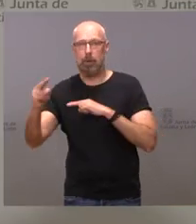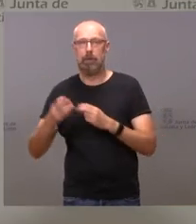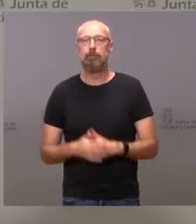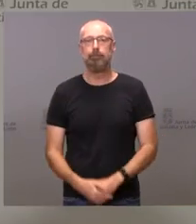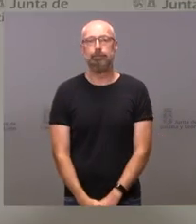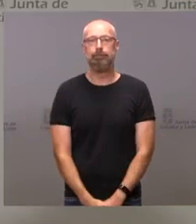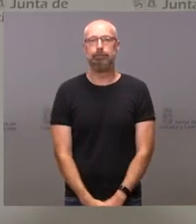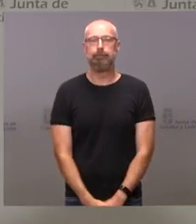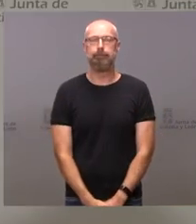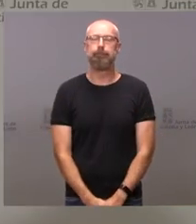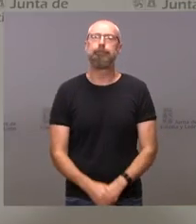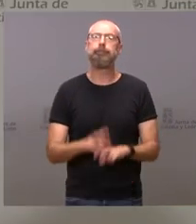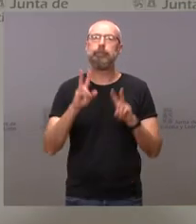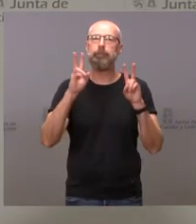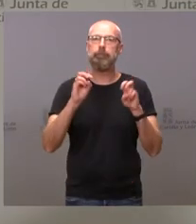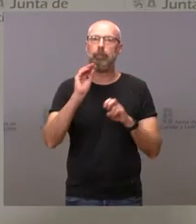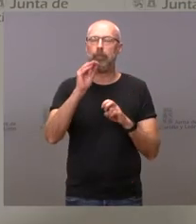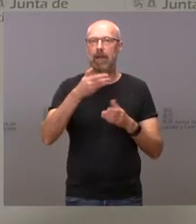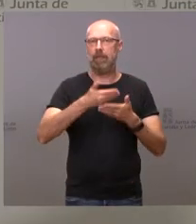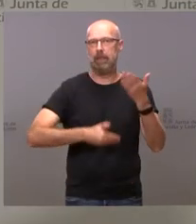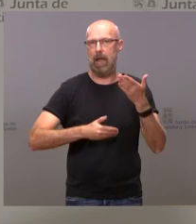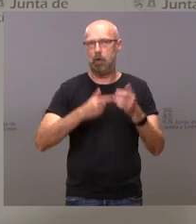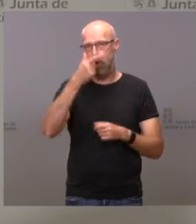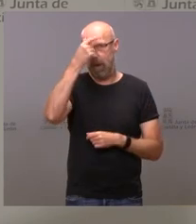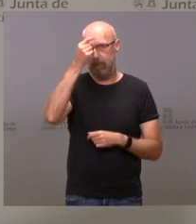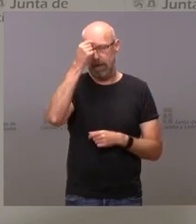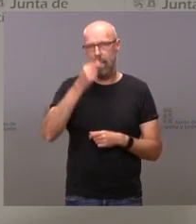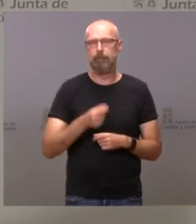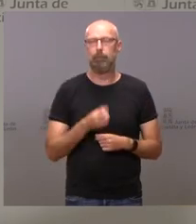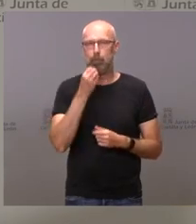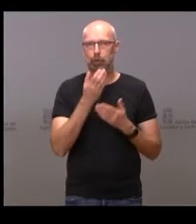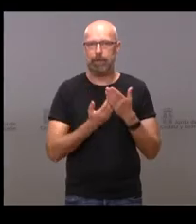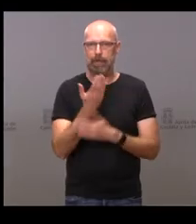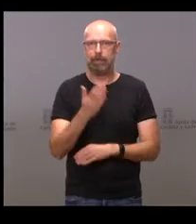Turno ya para el Diario de Ávila. Allí está Beatriz Mas. Beatriz, buenos días.